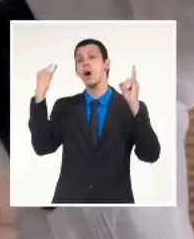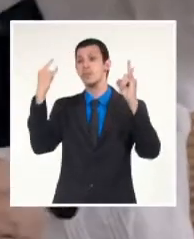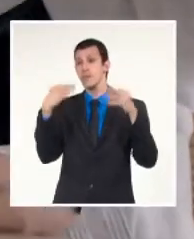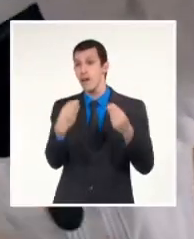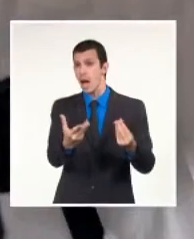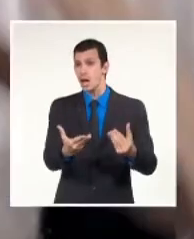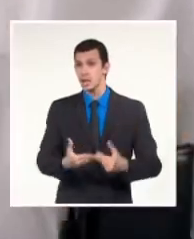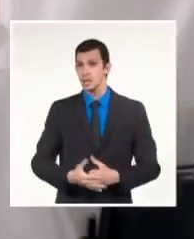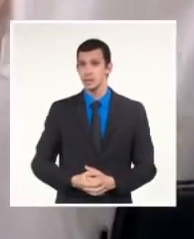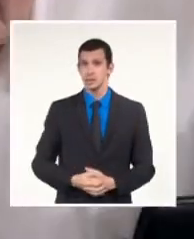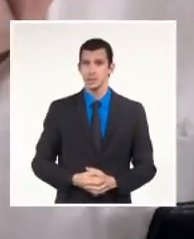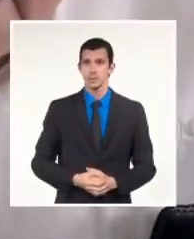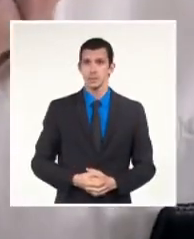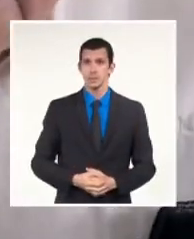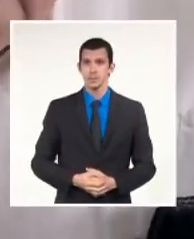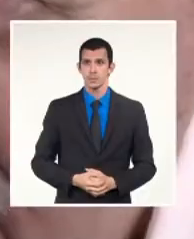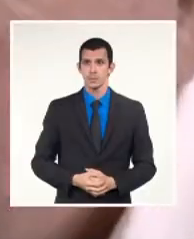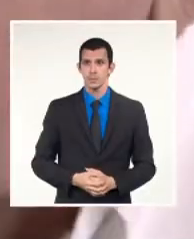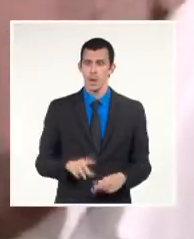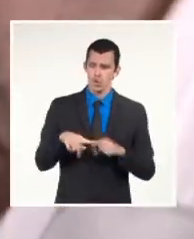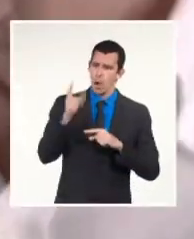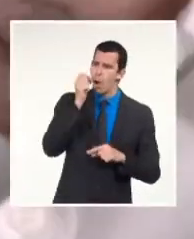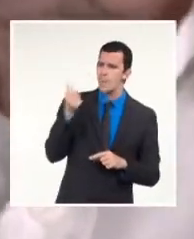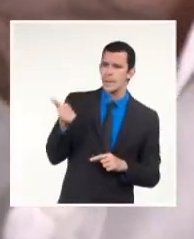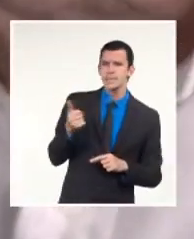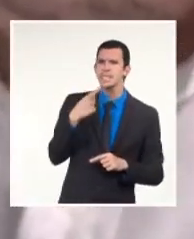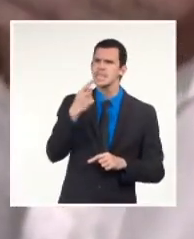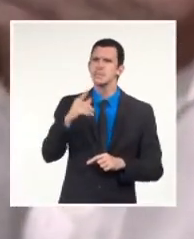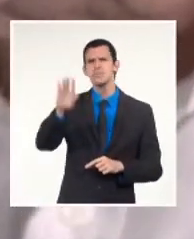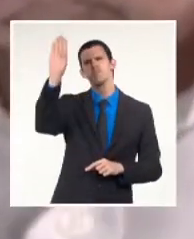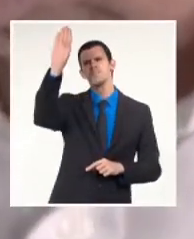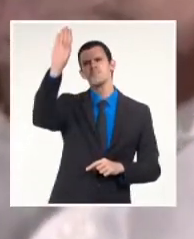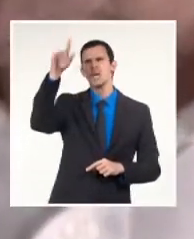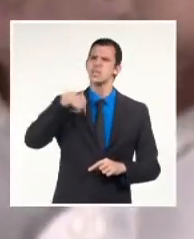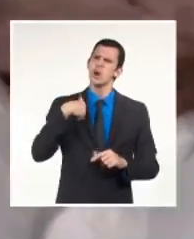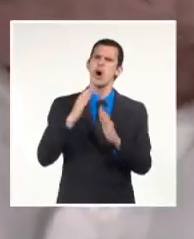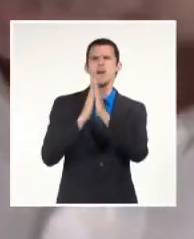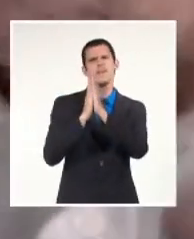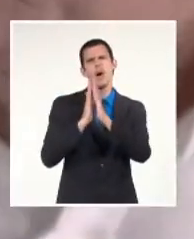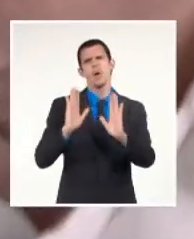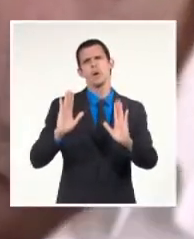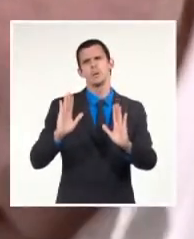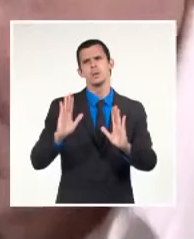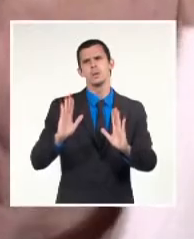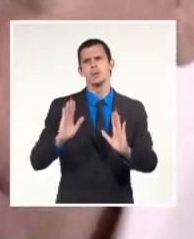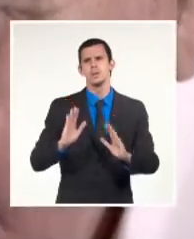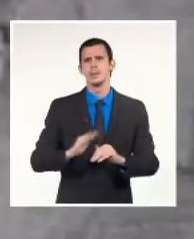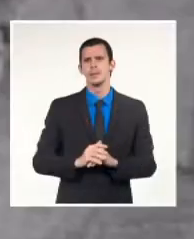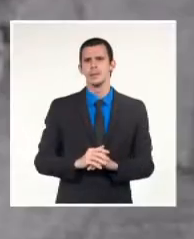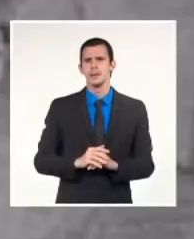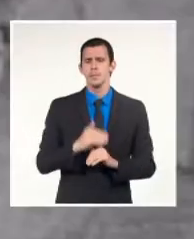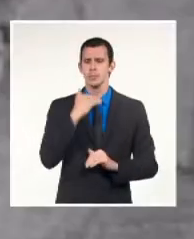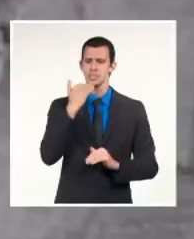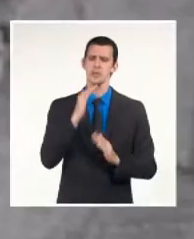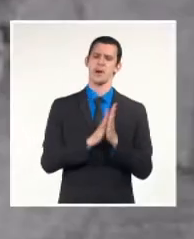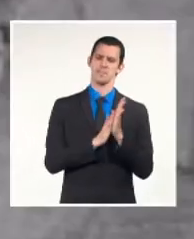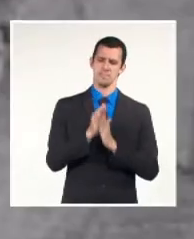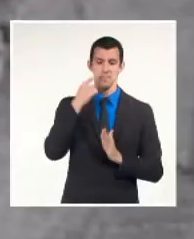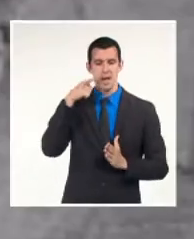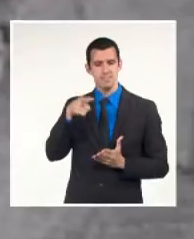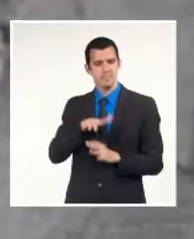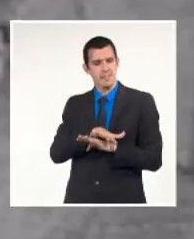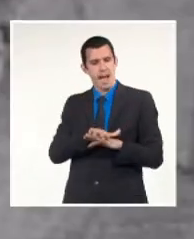yo quiero favor. ¿Ve? Entonces la gente cree que tiene a uno de nosotros. Vea, este va a soplar esta vez. Le pregunta